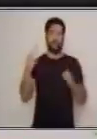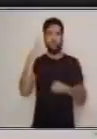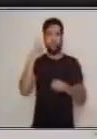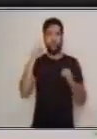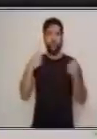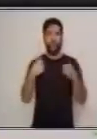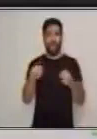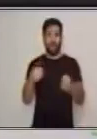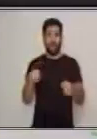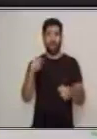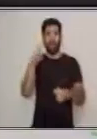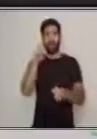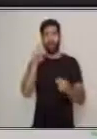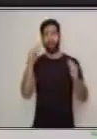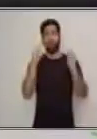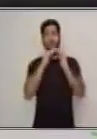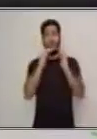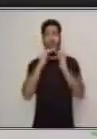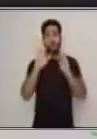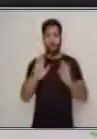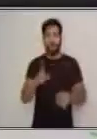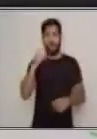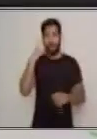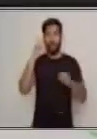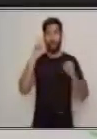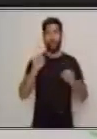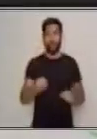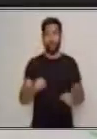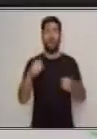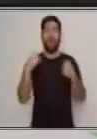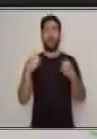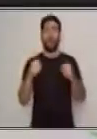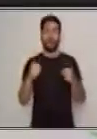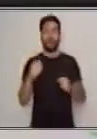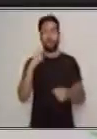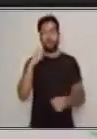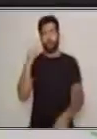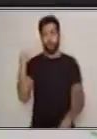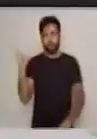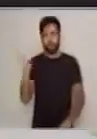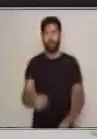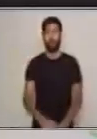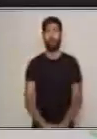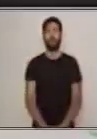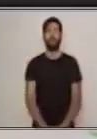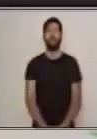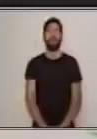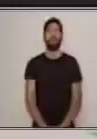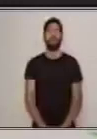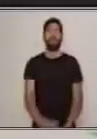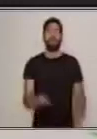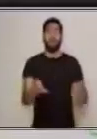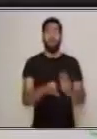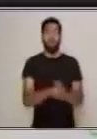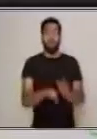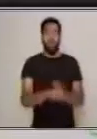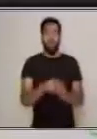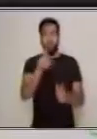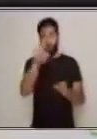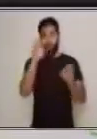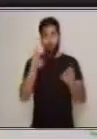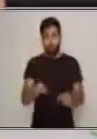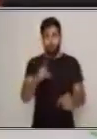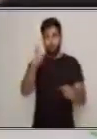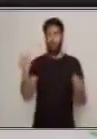casa para poder desarrollar estas destrezas con las personas que ahorita están en